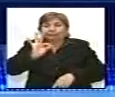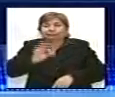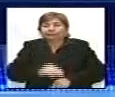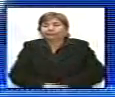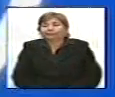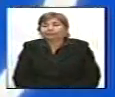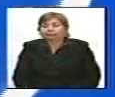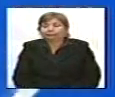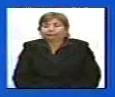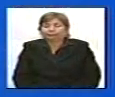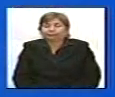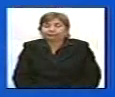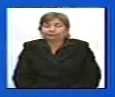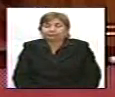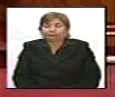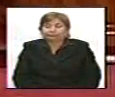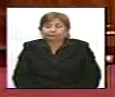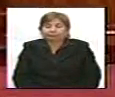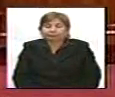noche.